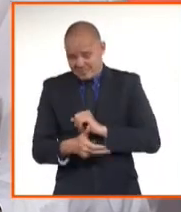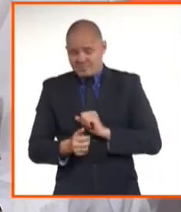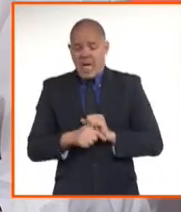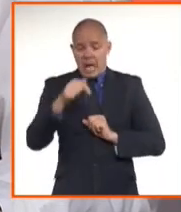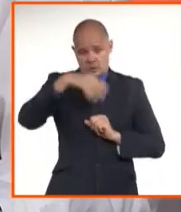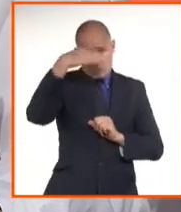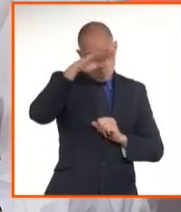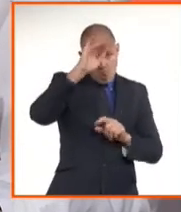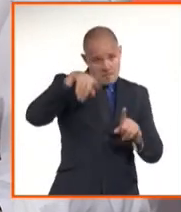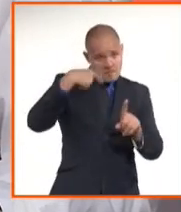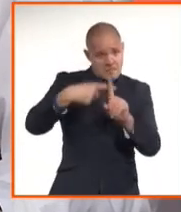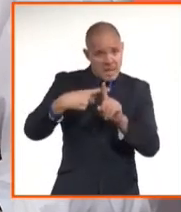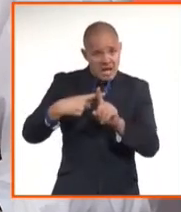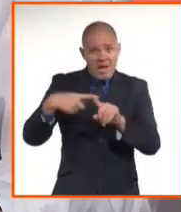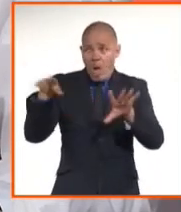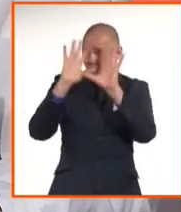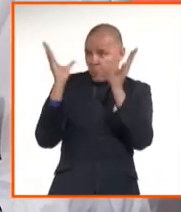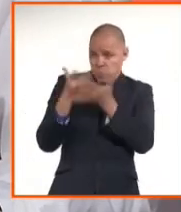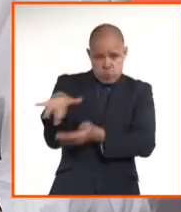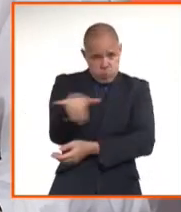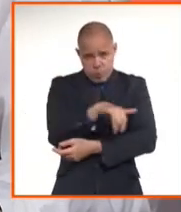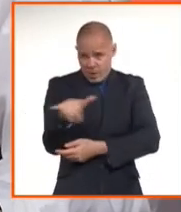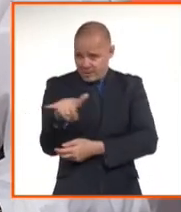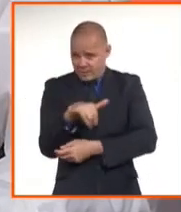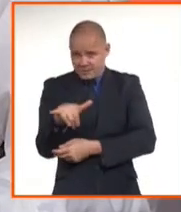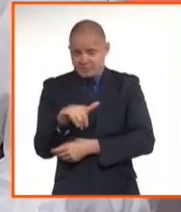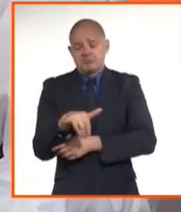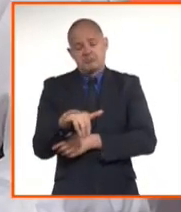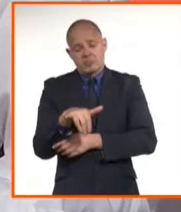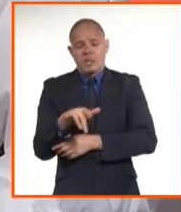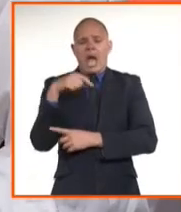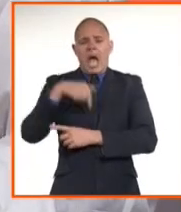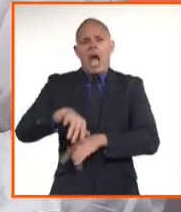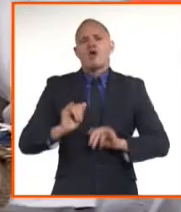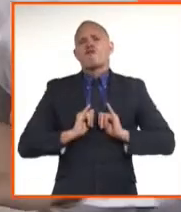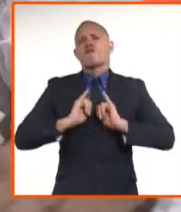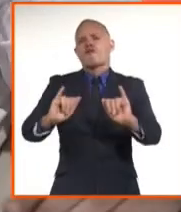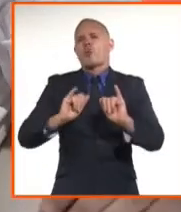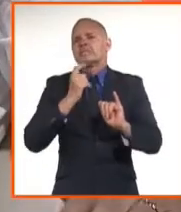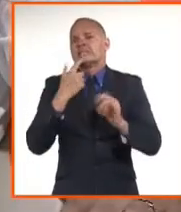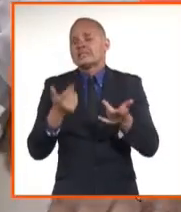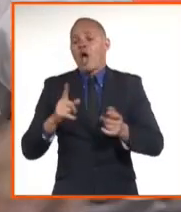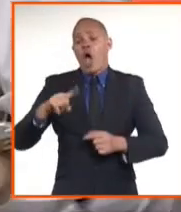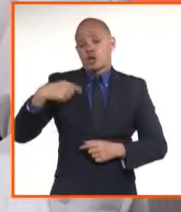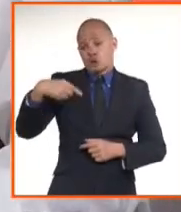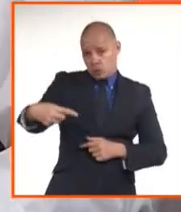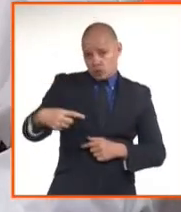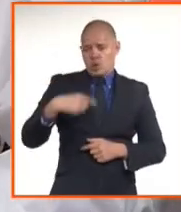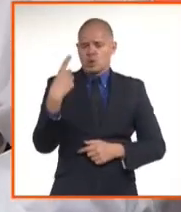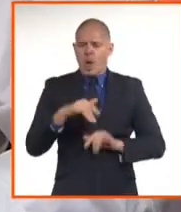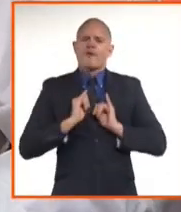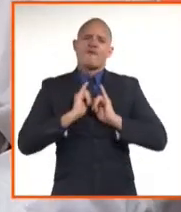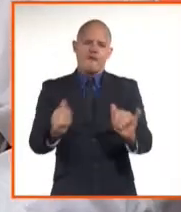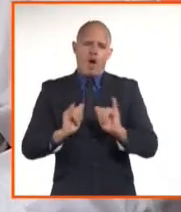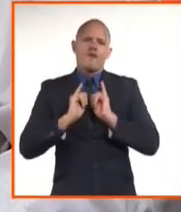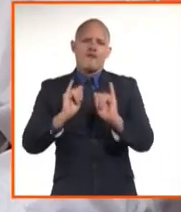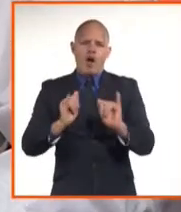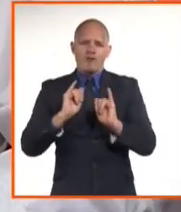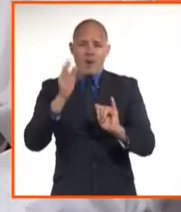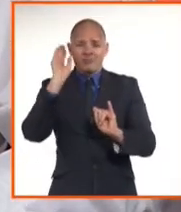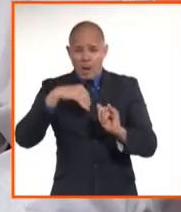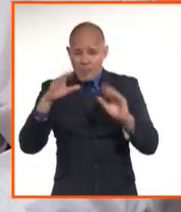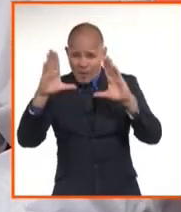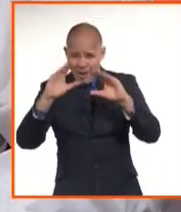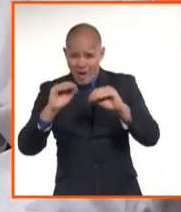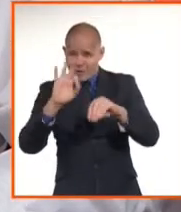tener mantenido informado a nuestro pueblo, se ha tomado la decisión de informar diariamente a nuestro pueblo del estado en tiempo real